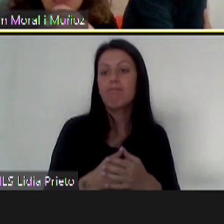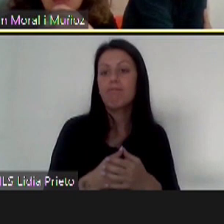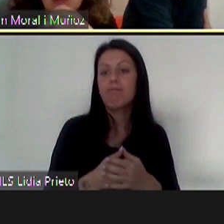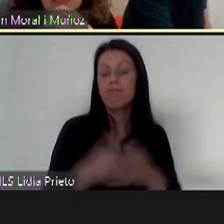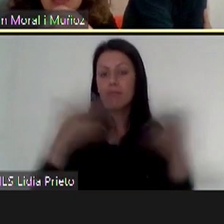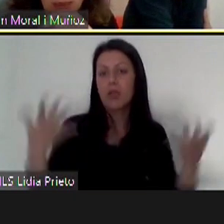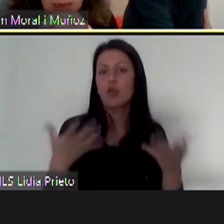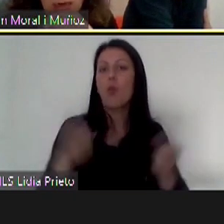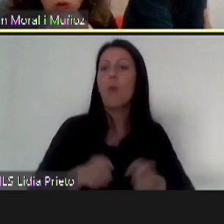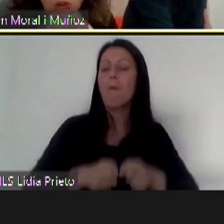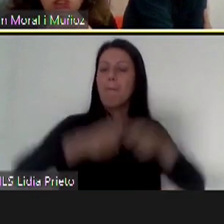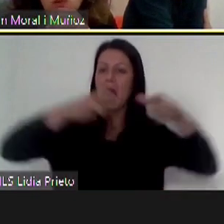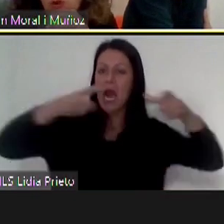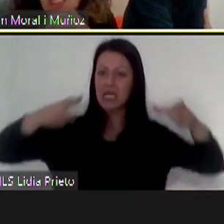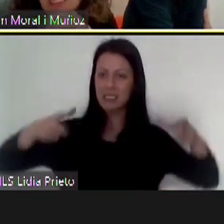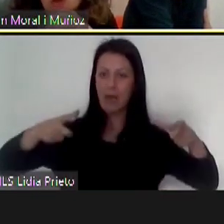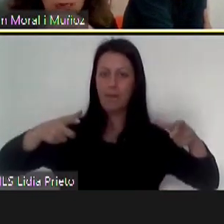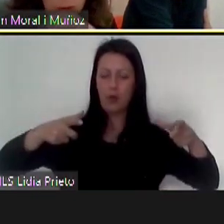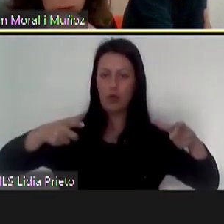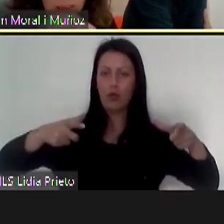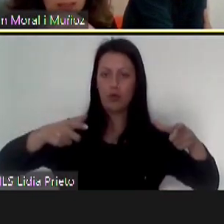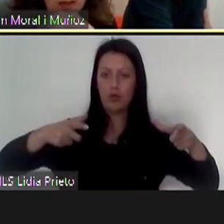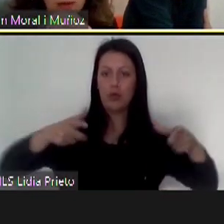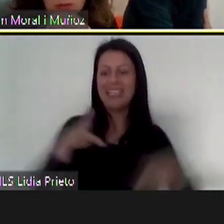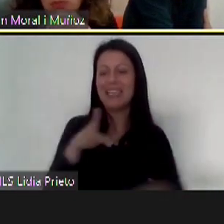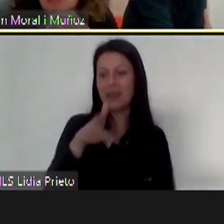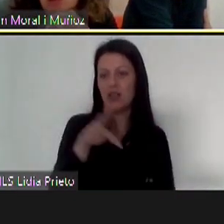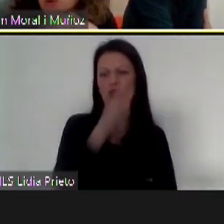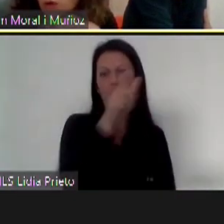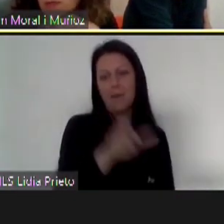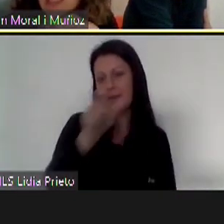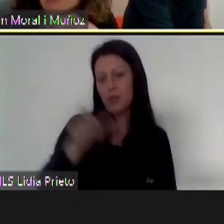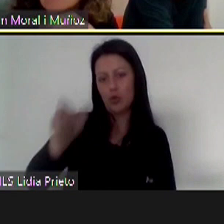más amplia de lo que eran las cosas y sobre todo el derecho de las personas.